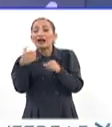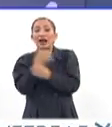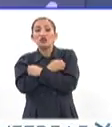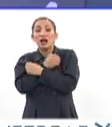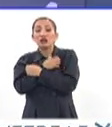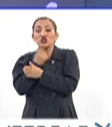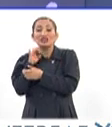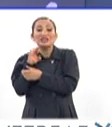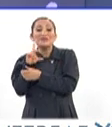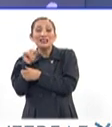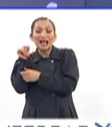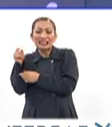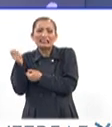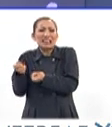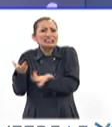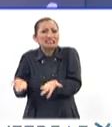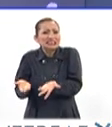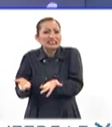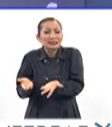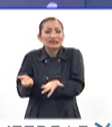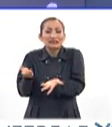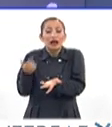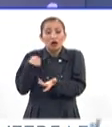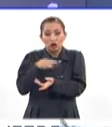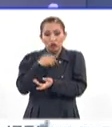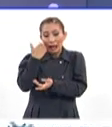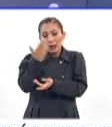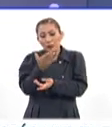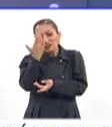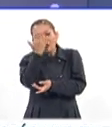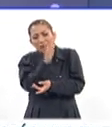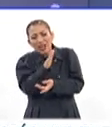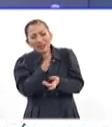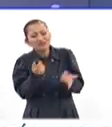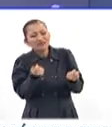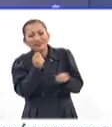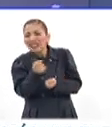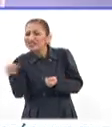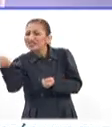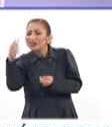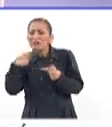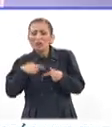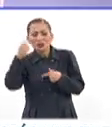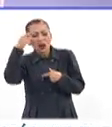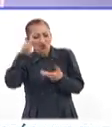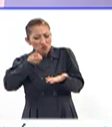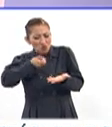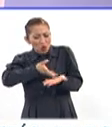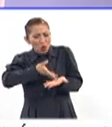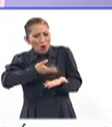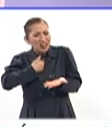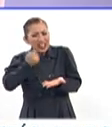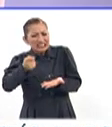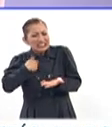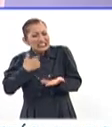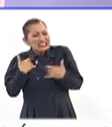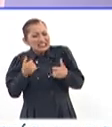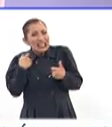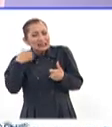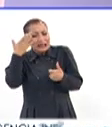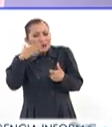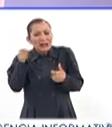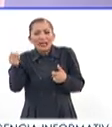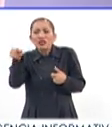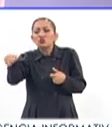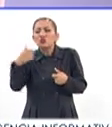educación cívica porque lo que buscábamos era saber qué es lo que la gente manifiesta, una de nuestras hipótesis era